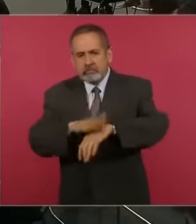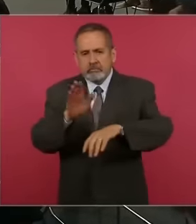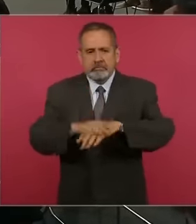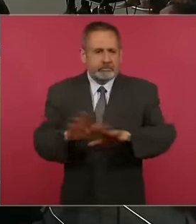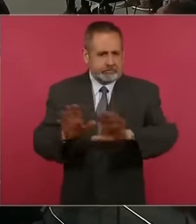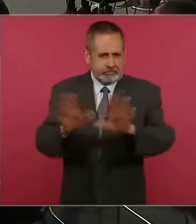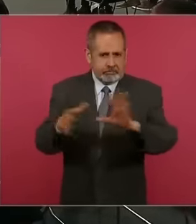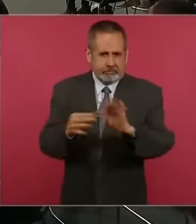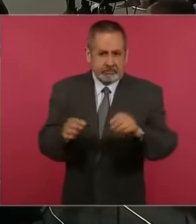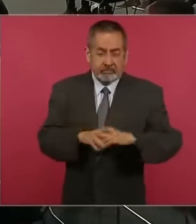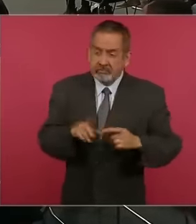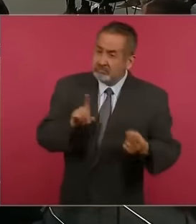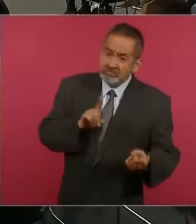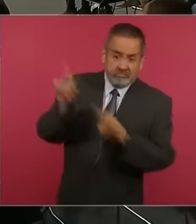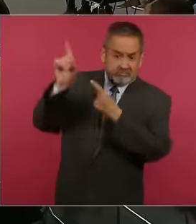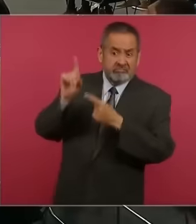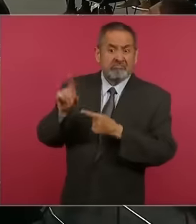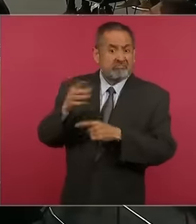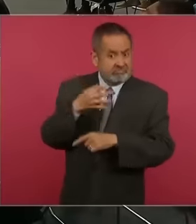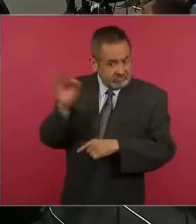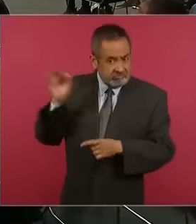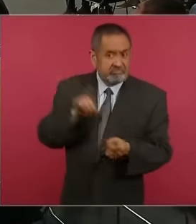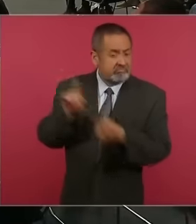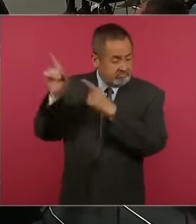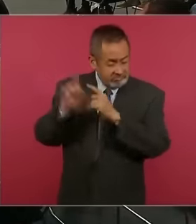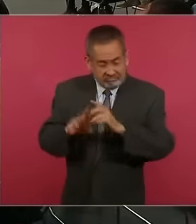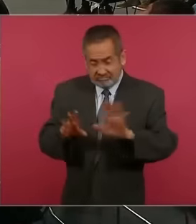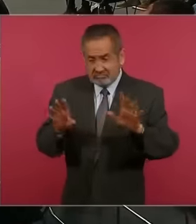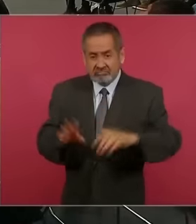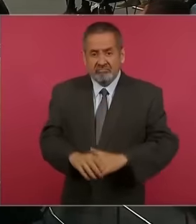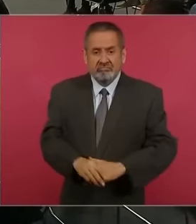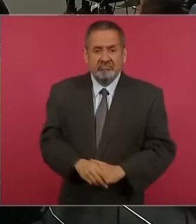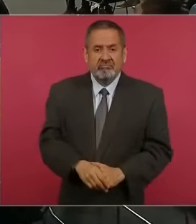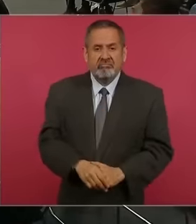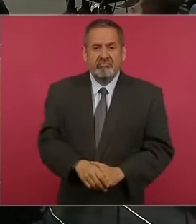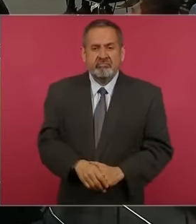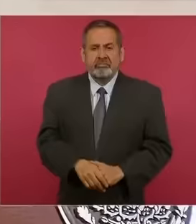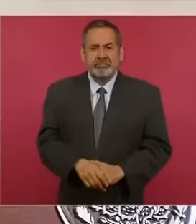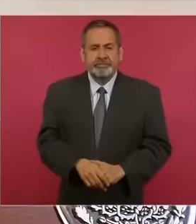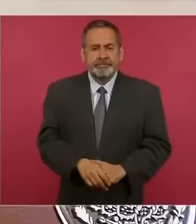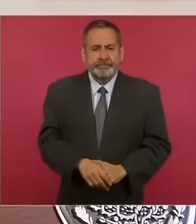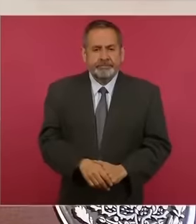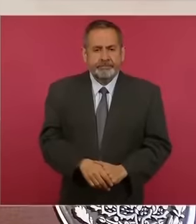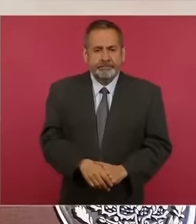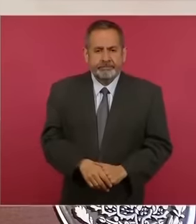No, es que lo ofende, es que hay otra parte en donde